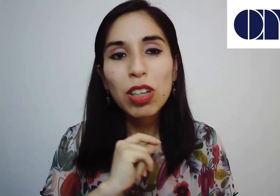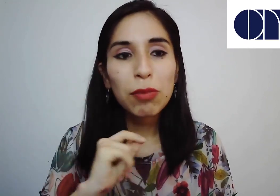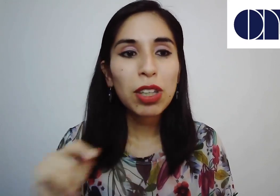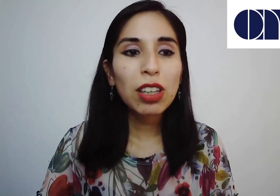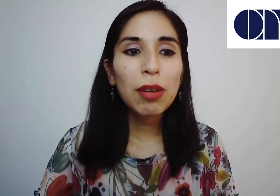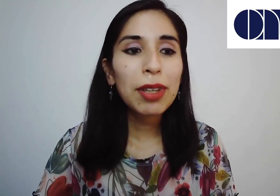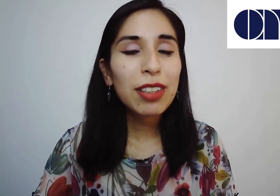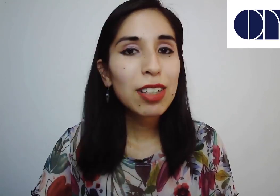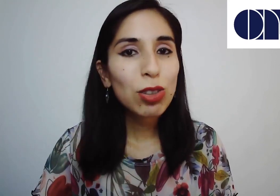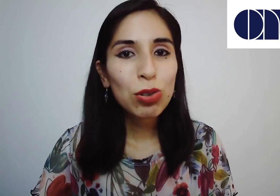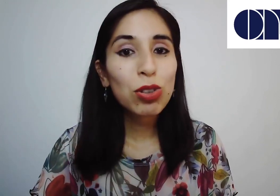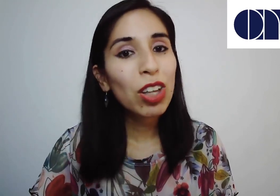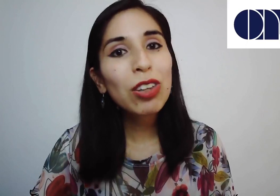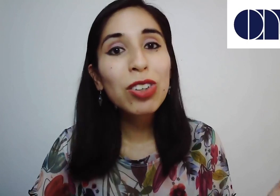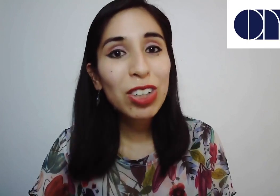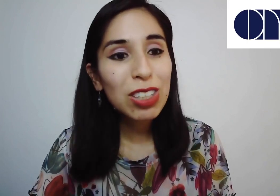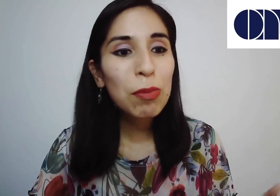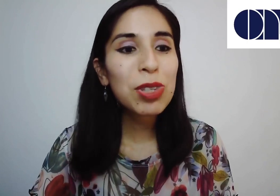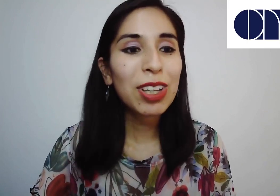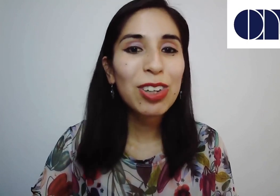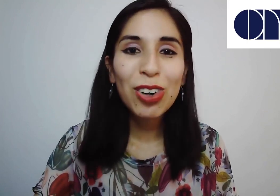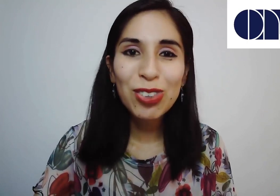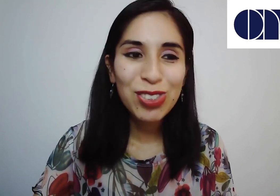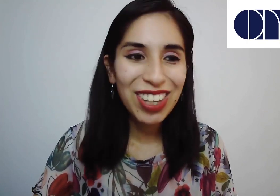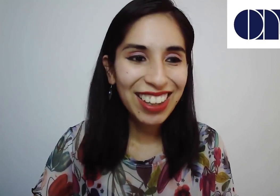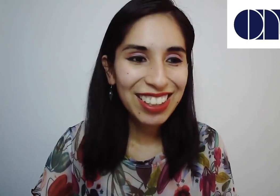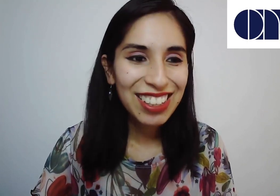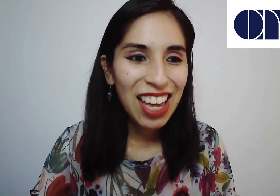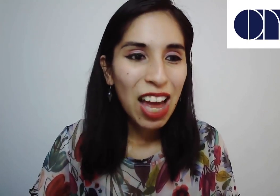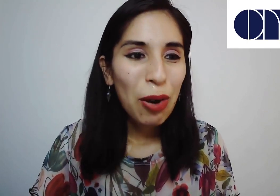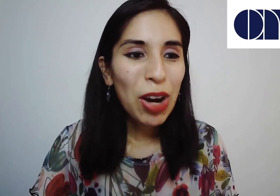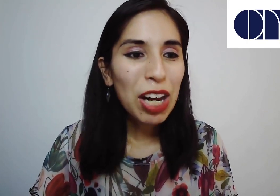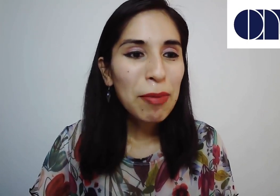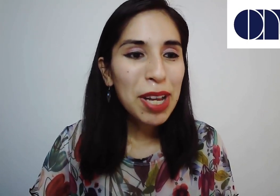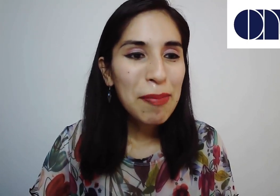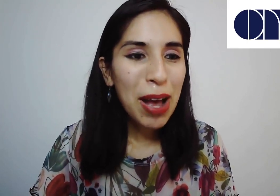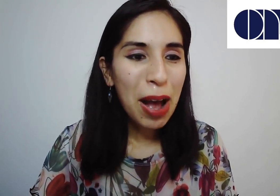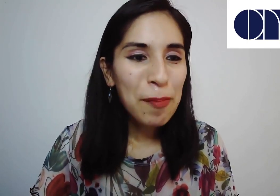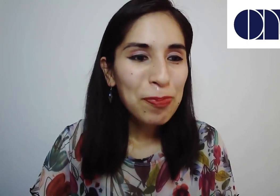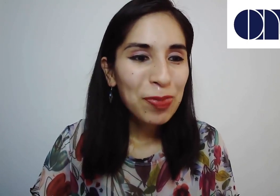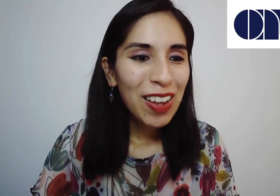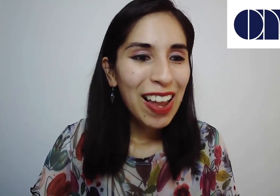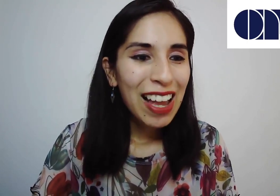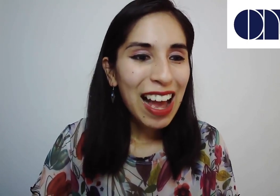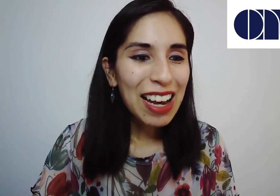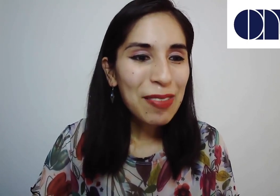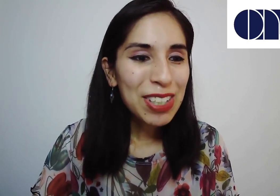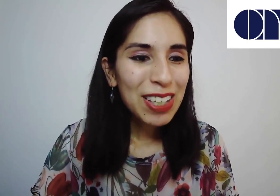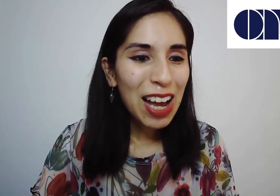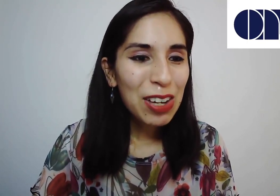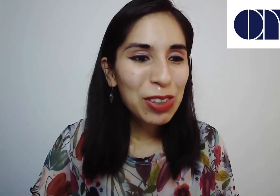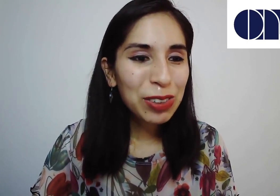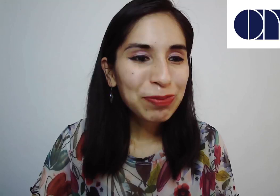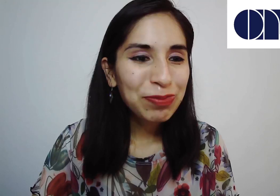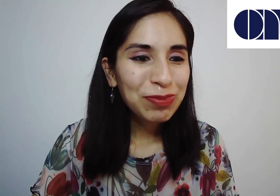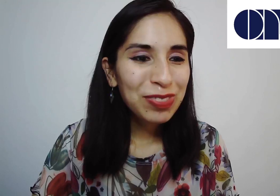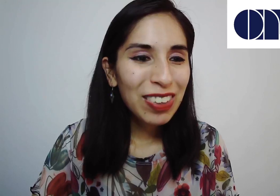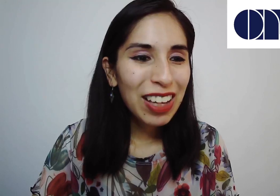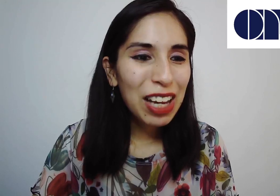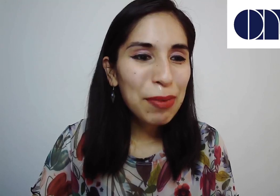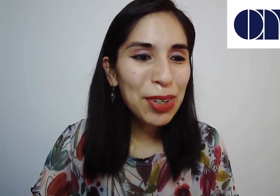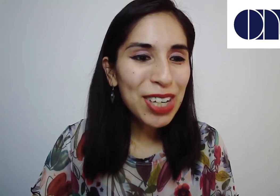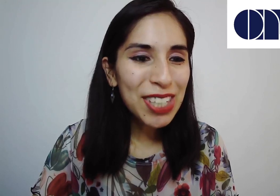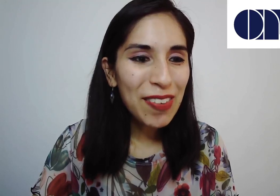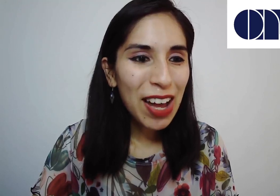facebook inmediatamente se ha solucionado y ahora estamos aquí con ustedes juan afirma anna más caro